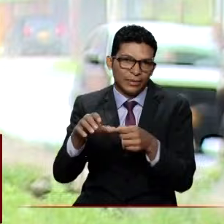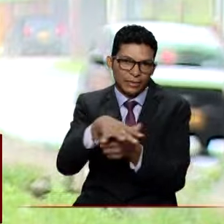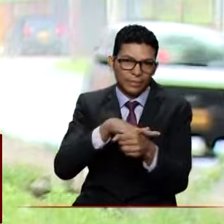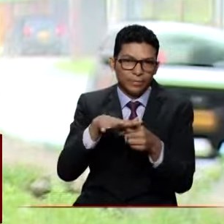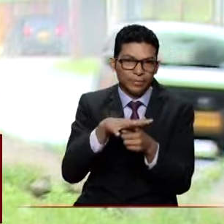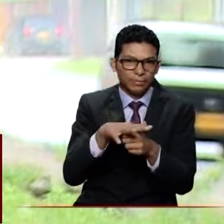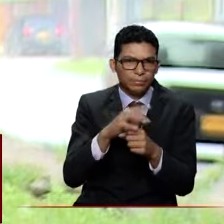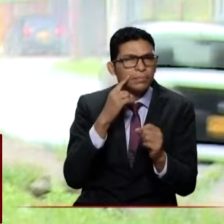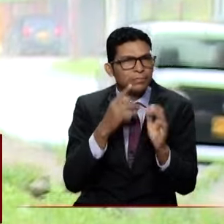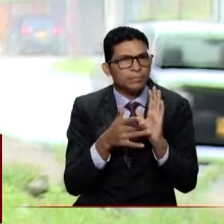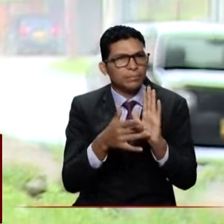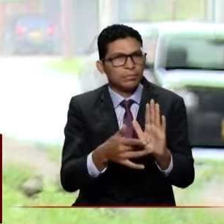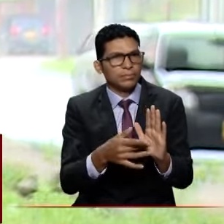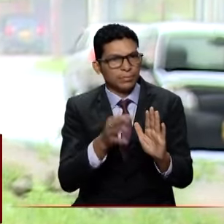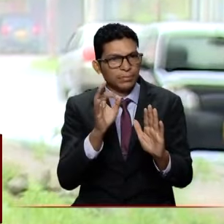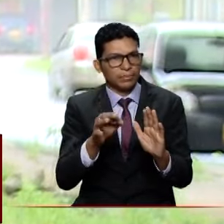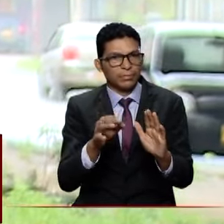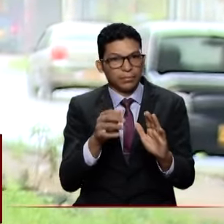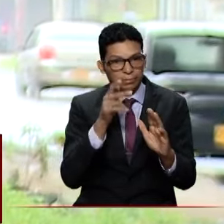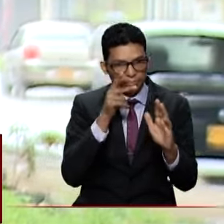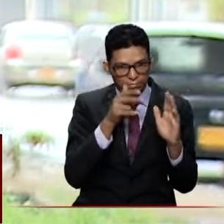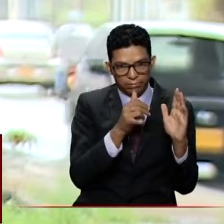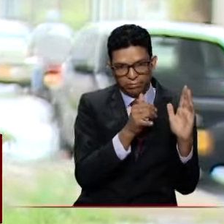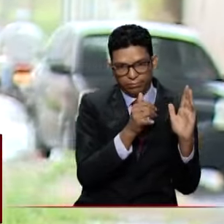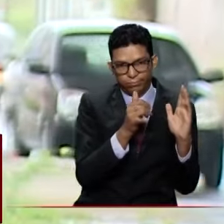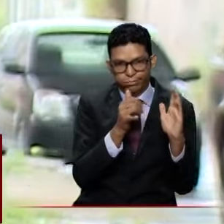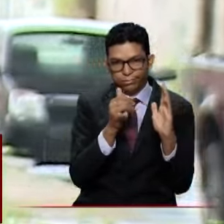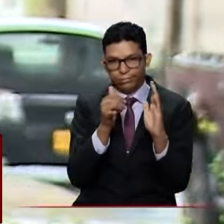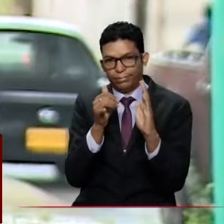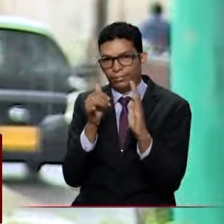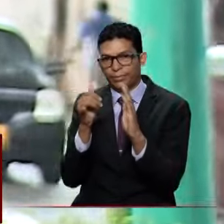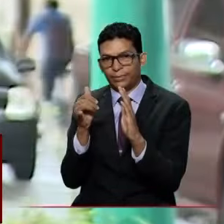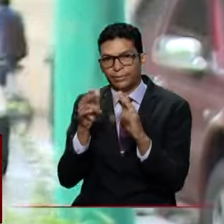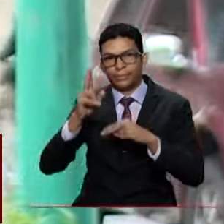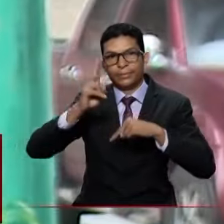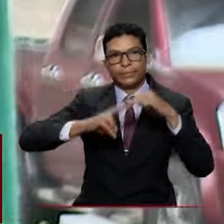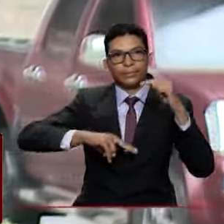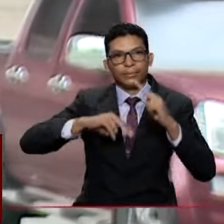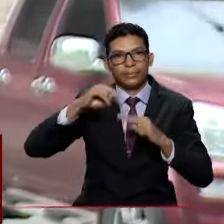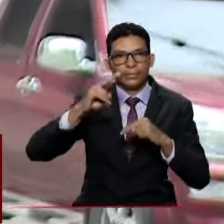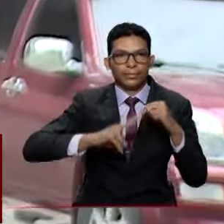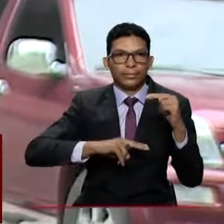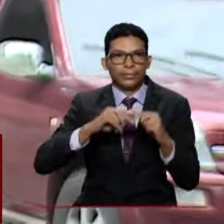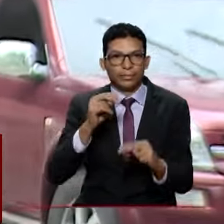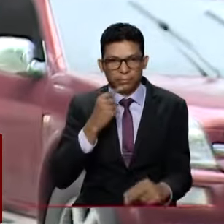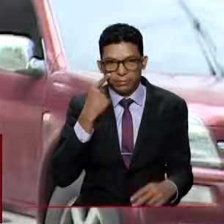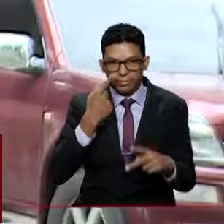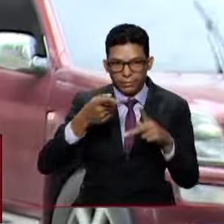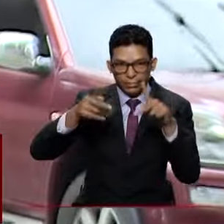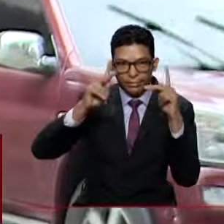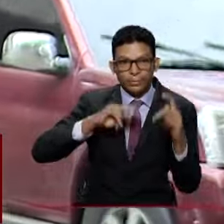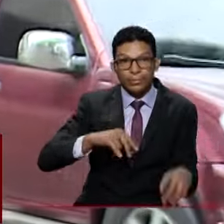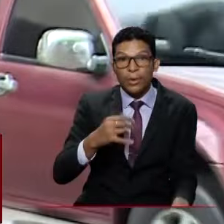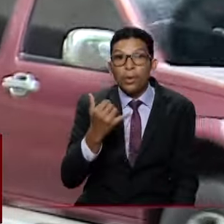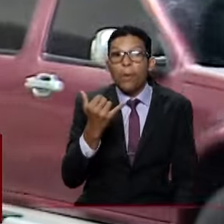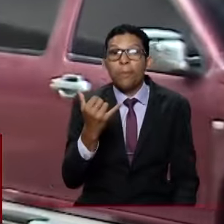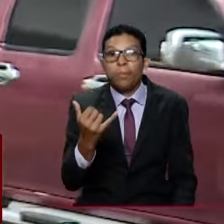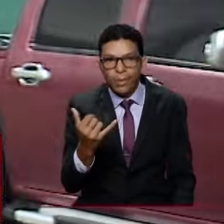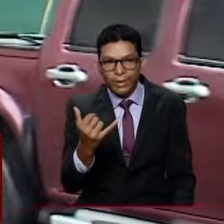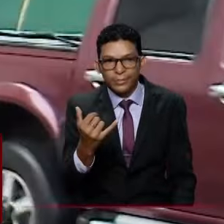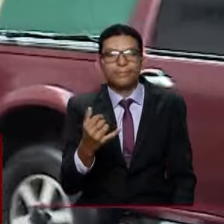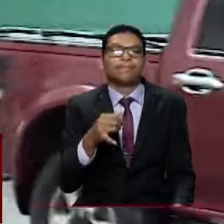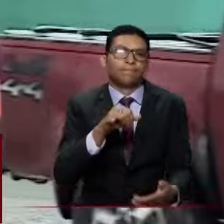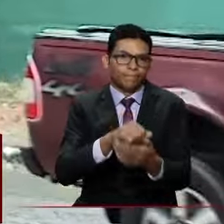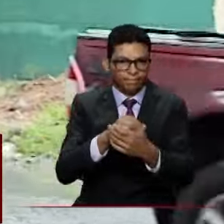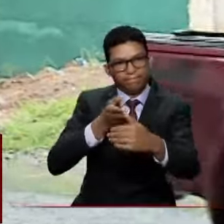yo quiero que mostremos aquí, William, en cámara, esta infraestructura, esta parte baja del puente. Por aquí es por donde